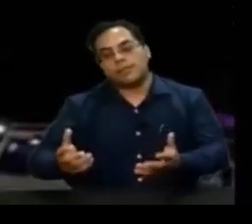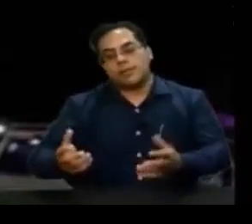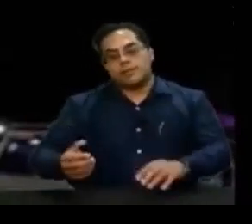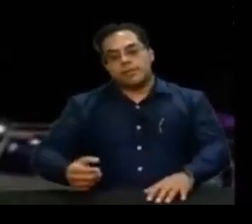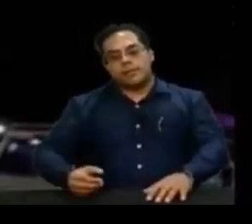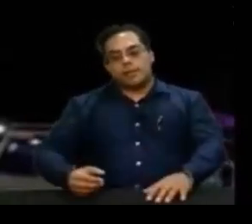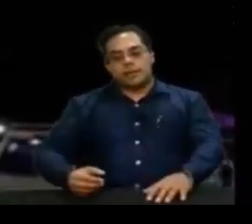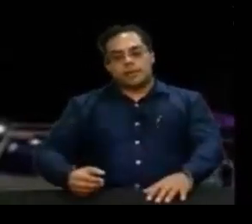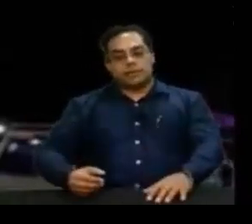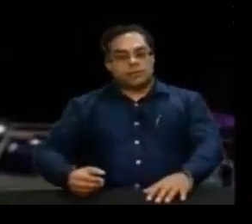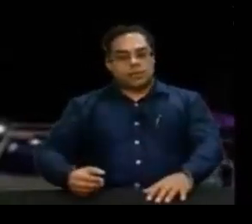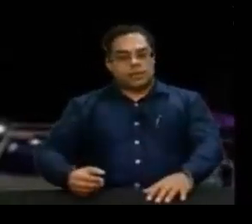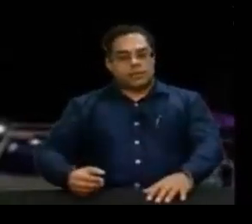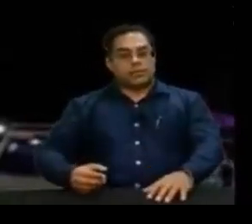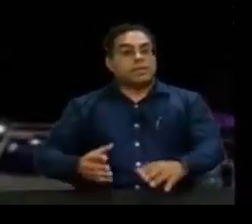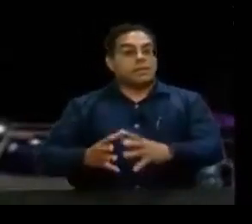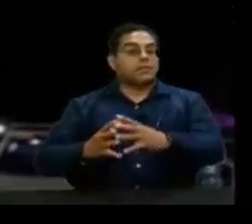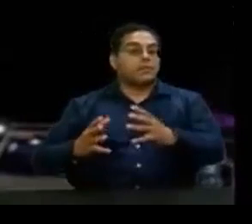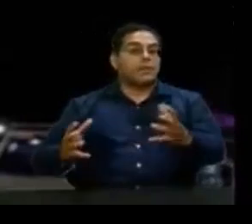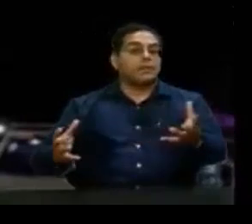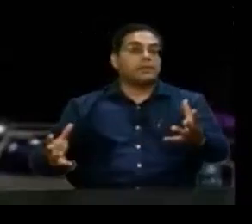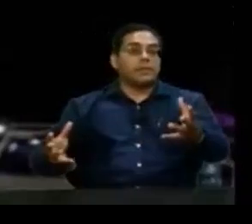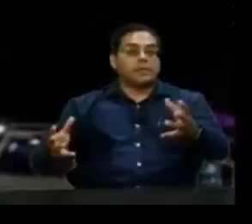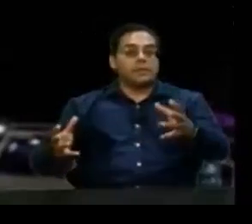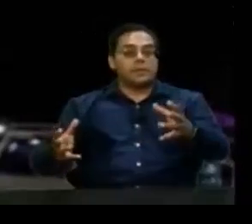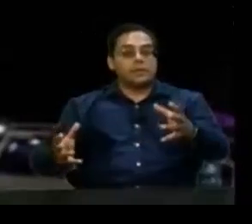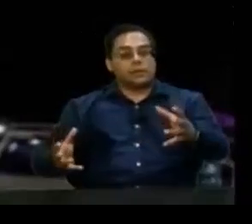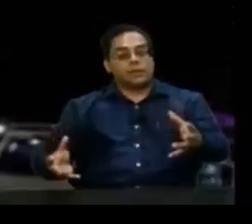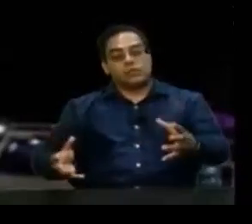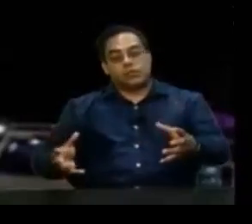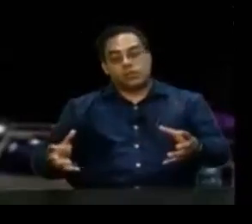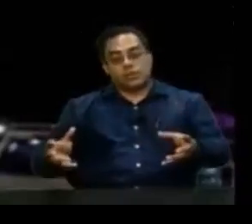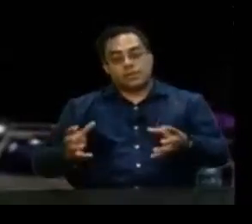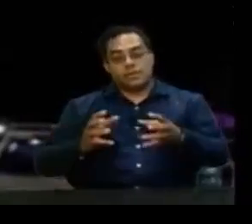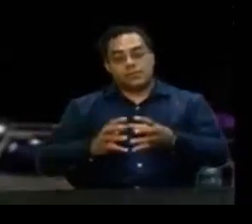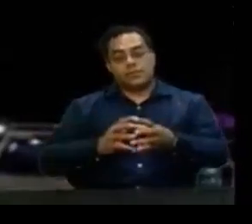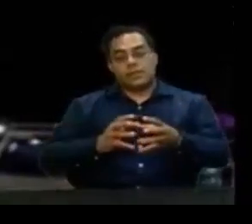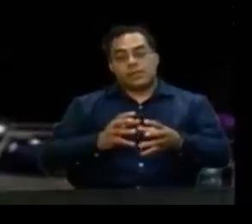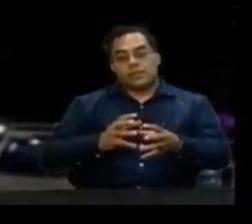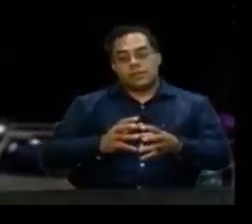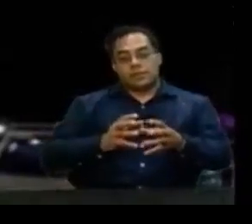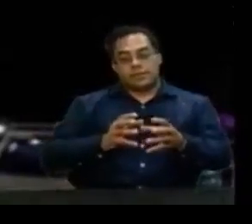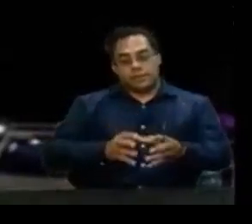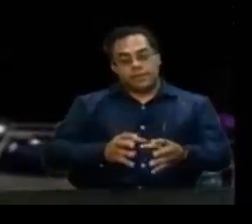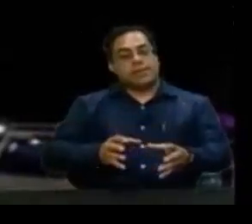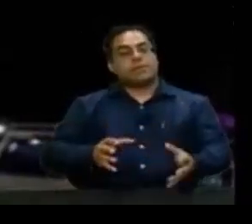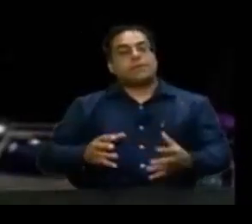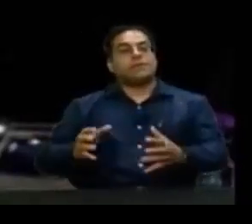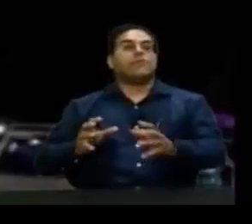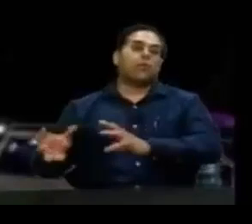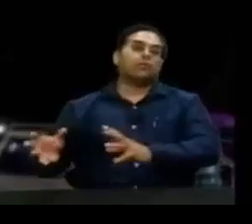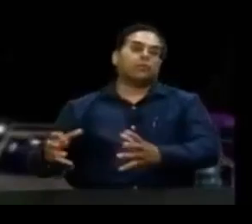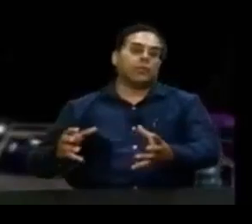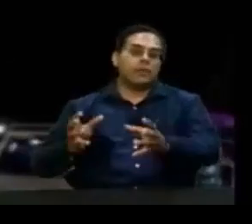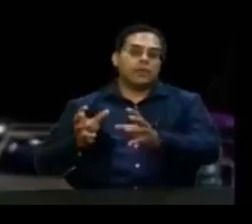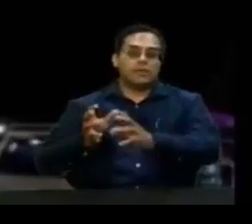EP, es la respuesta inicial, las primeras 48 horas, y después viene una fase que se llama fase